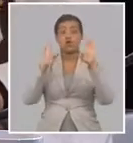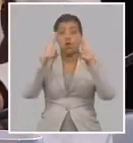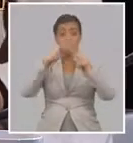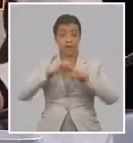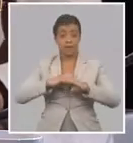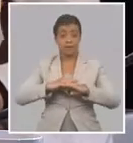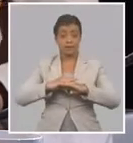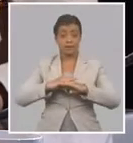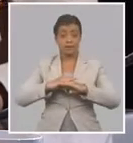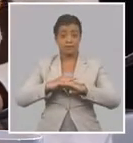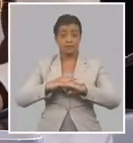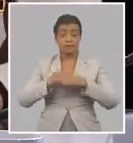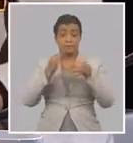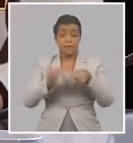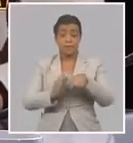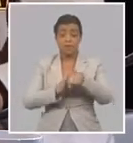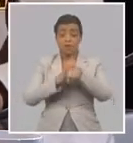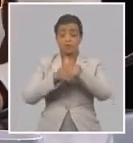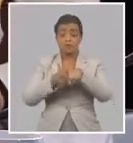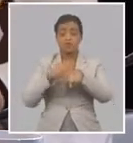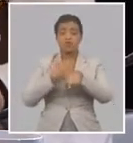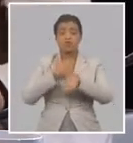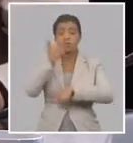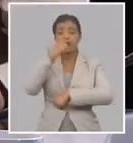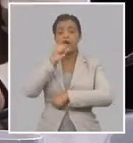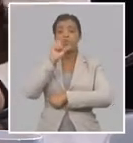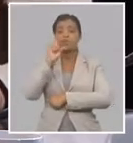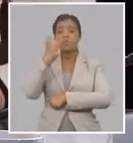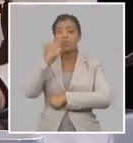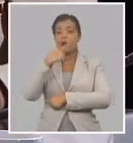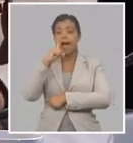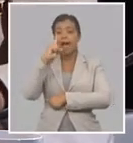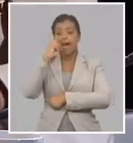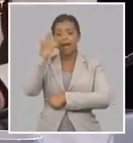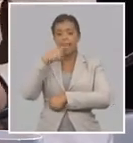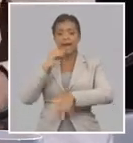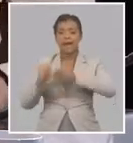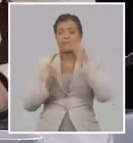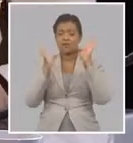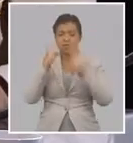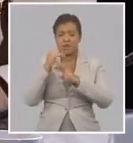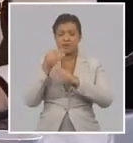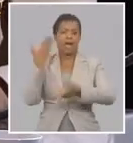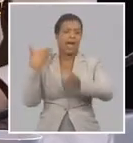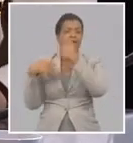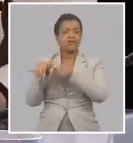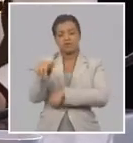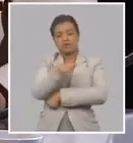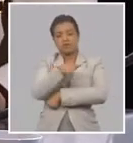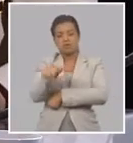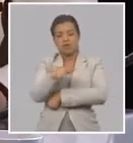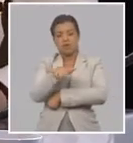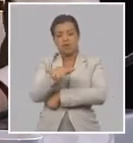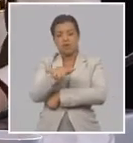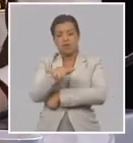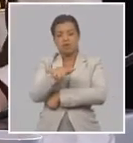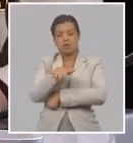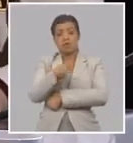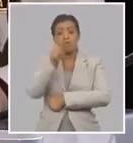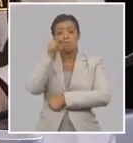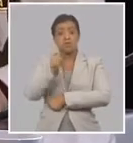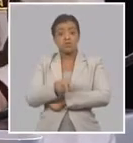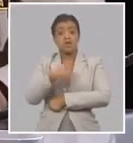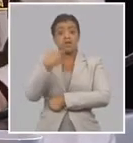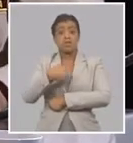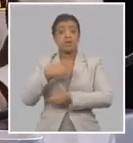antes de la pandemia ni durante la pandemia ni en los momentos actuales pues los datos nuestro llamado es a que las personas siguen